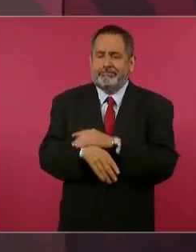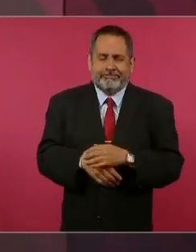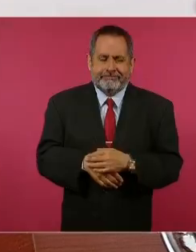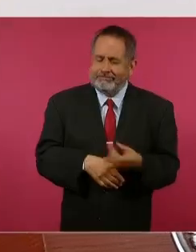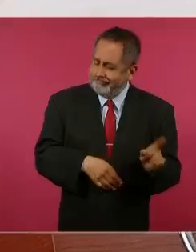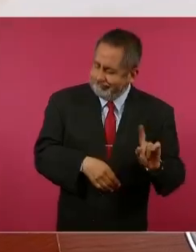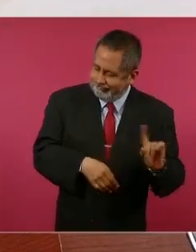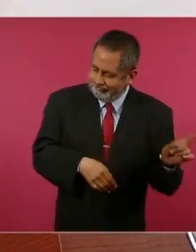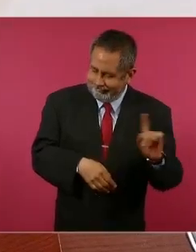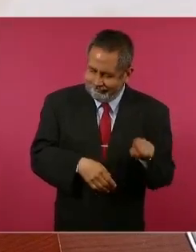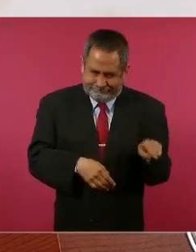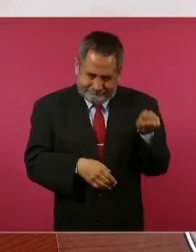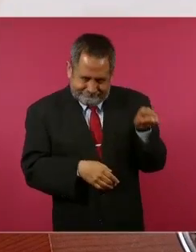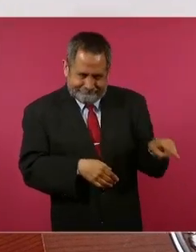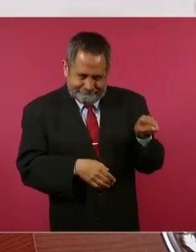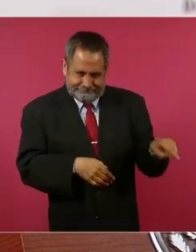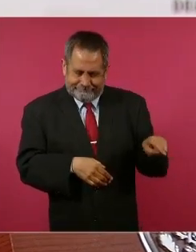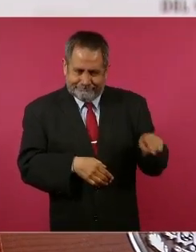ya sé, es que tienen